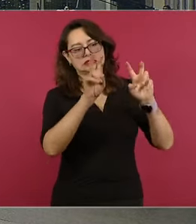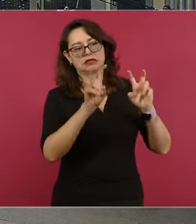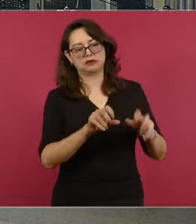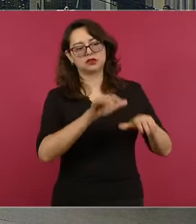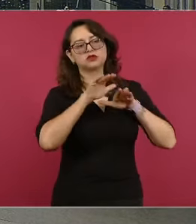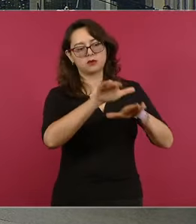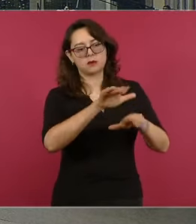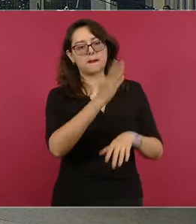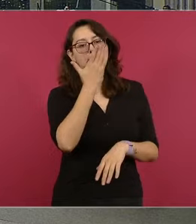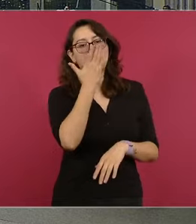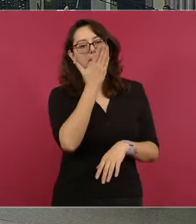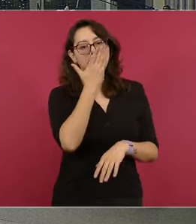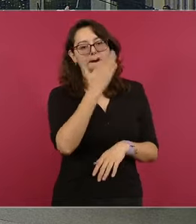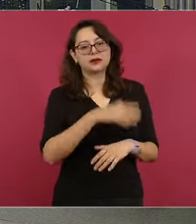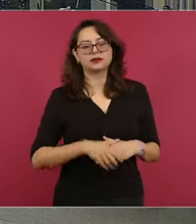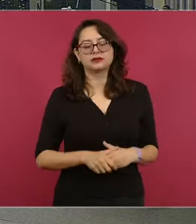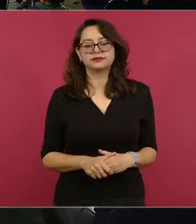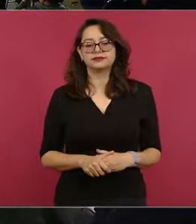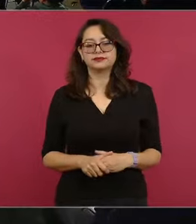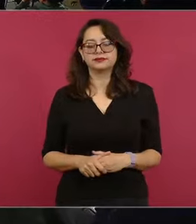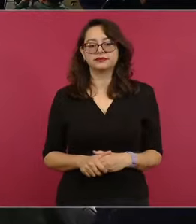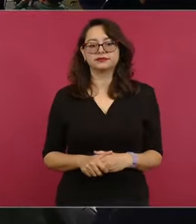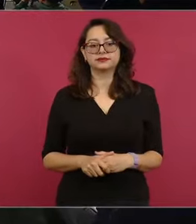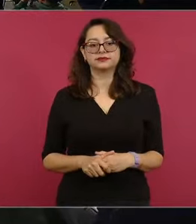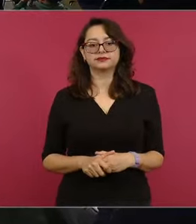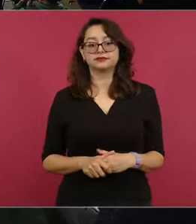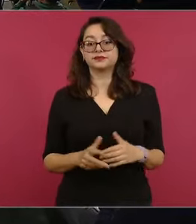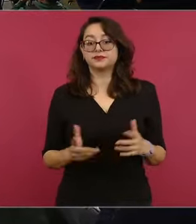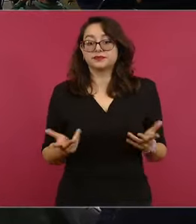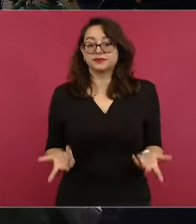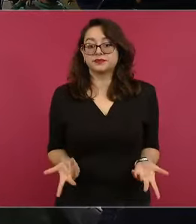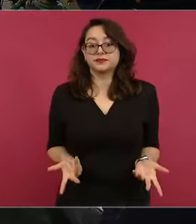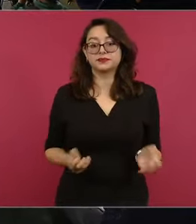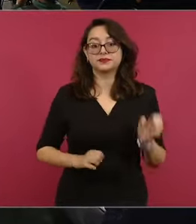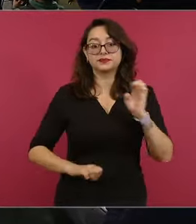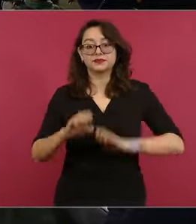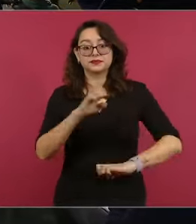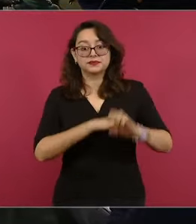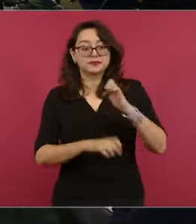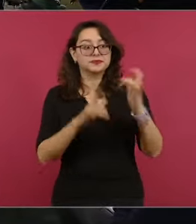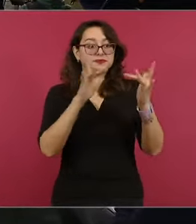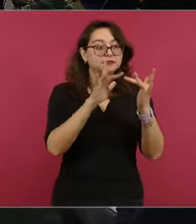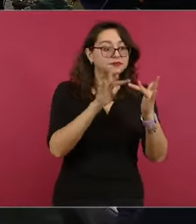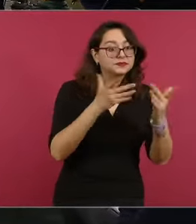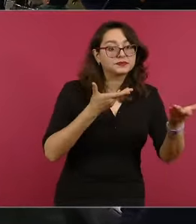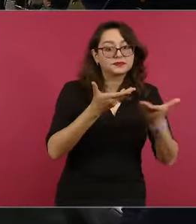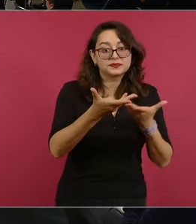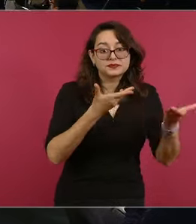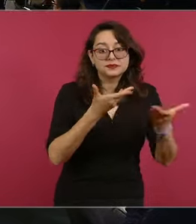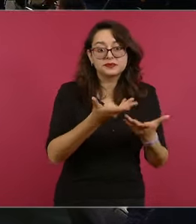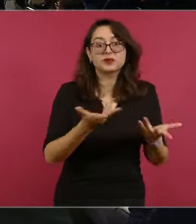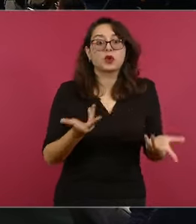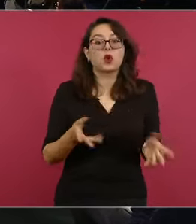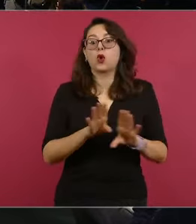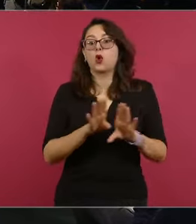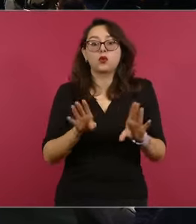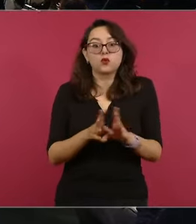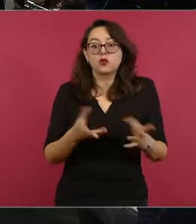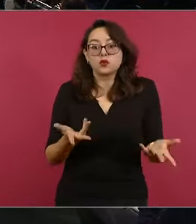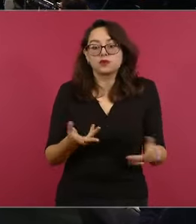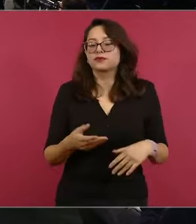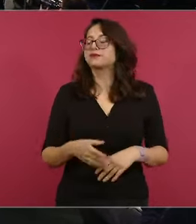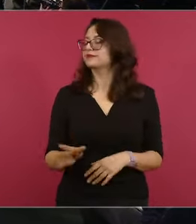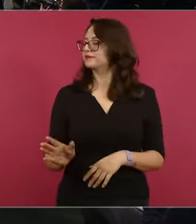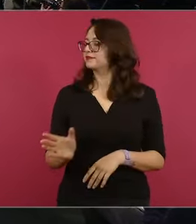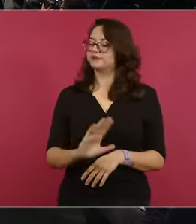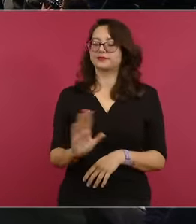con él. Y en cuanto a la empresa, todavía no había un acercamiento para hablar del dictamen. Primero se va a hacer esta reunión. Sí, no,